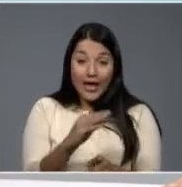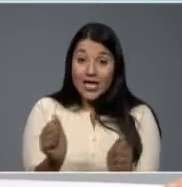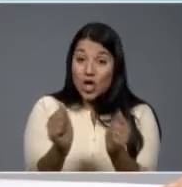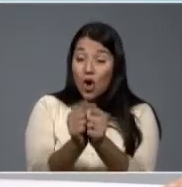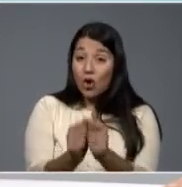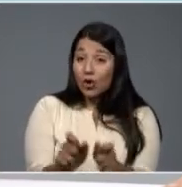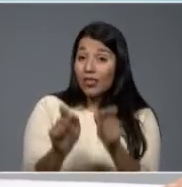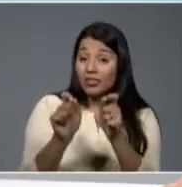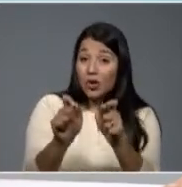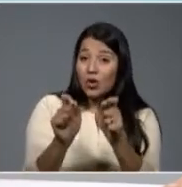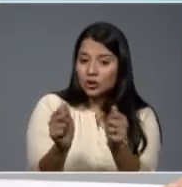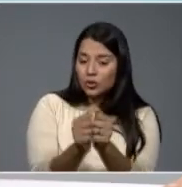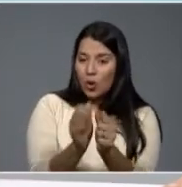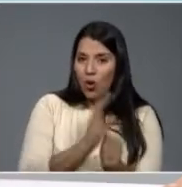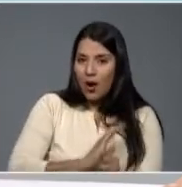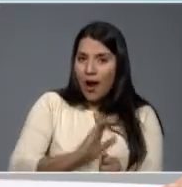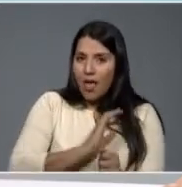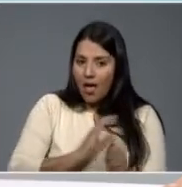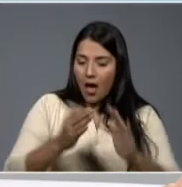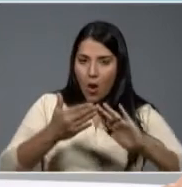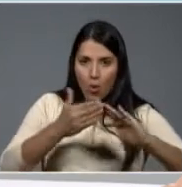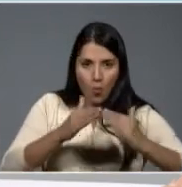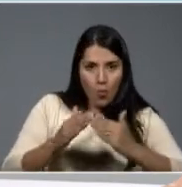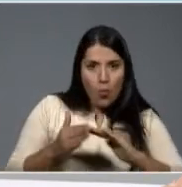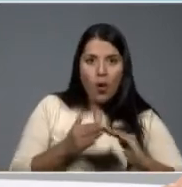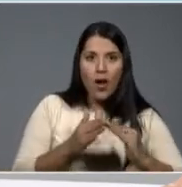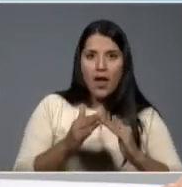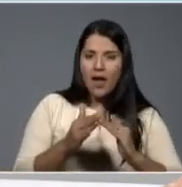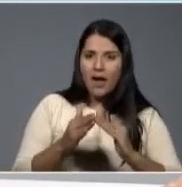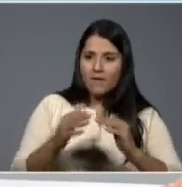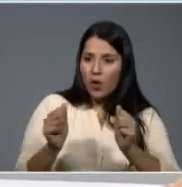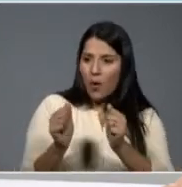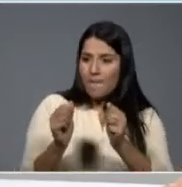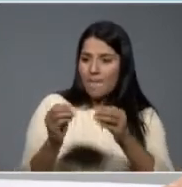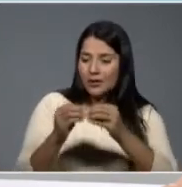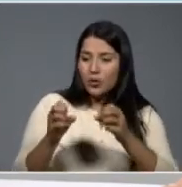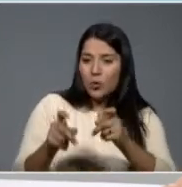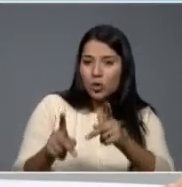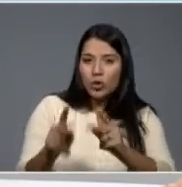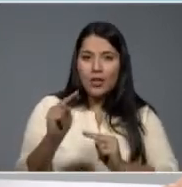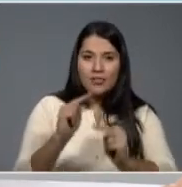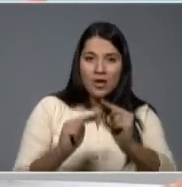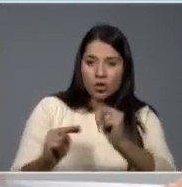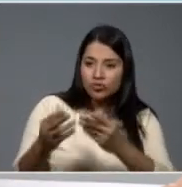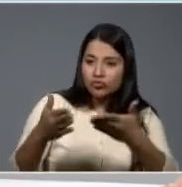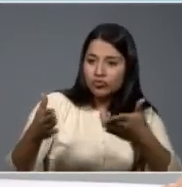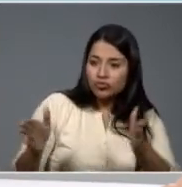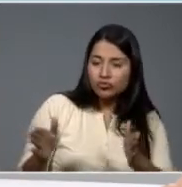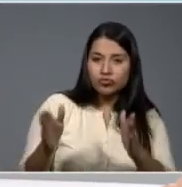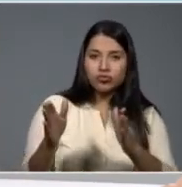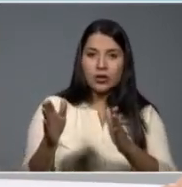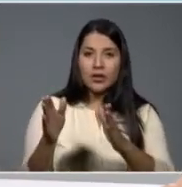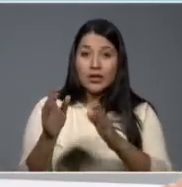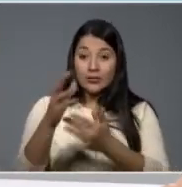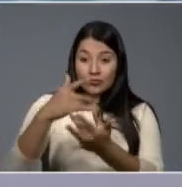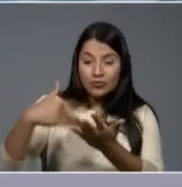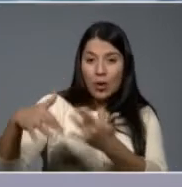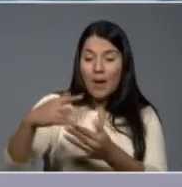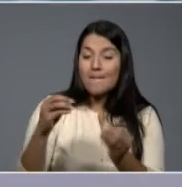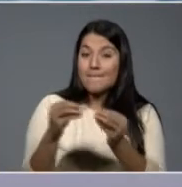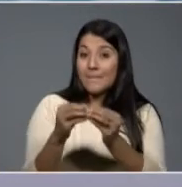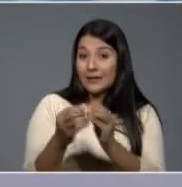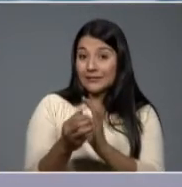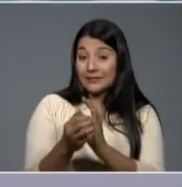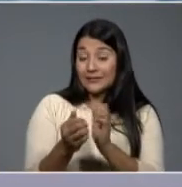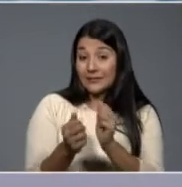educación de calidad, un pueblo culto, obviamente las oportunidades, los negocios, la apertura, la violencia, la sociabilidad en la calle será de mucha más